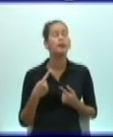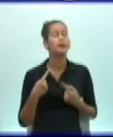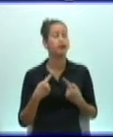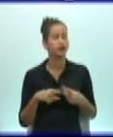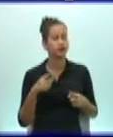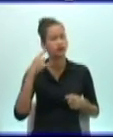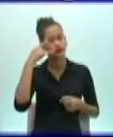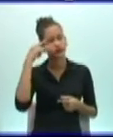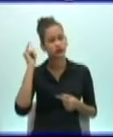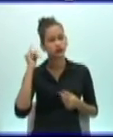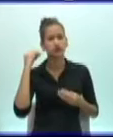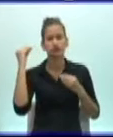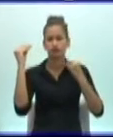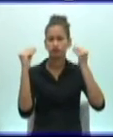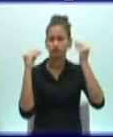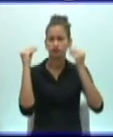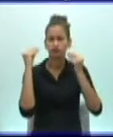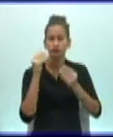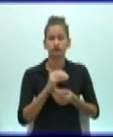análisis del verso.